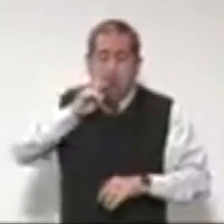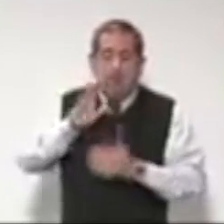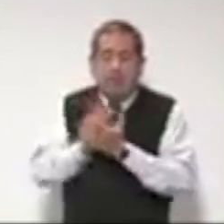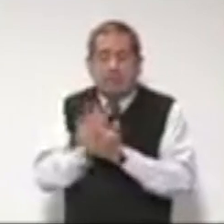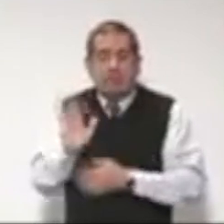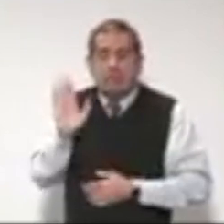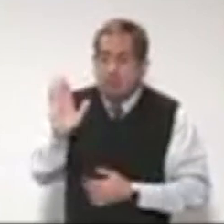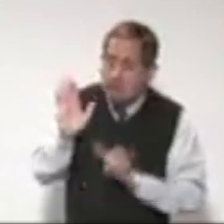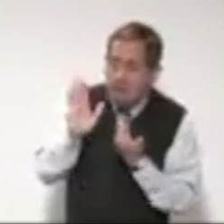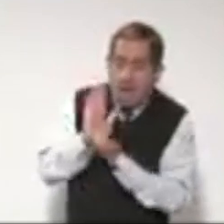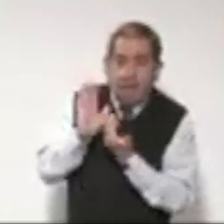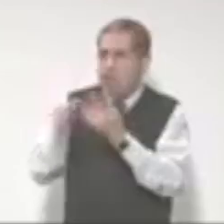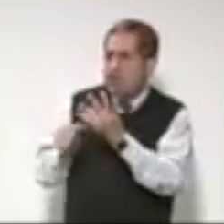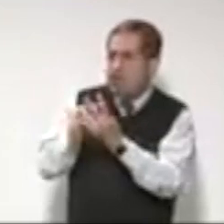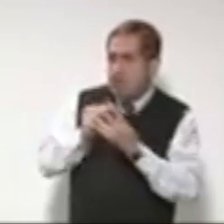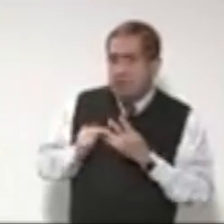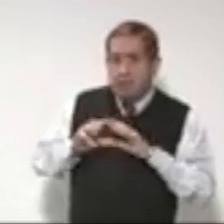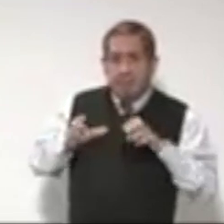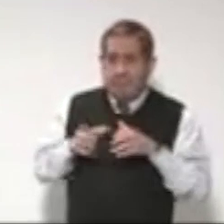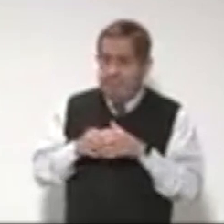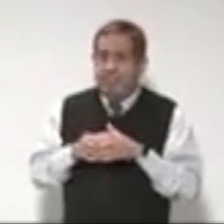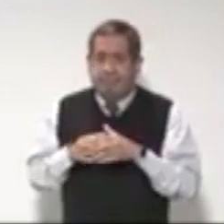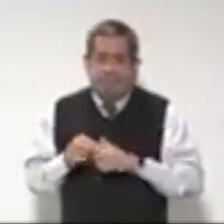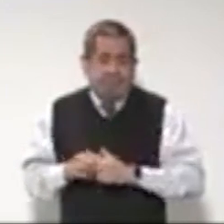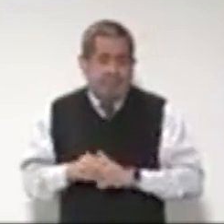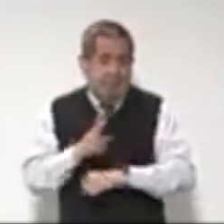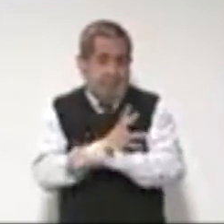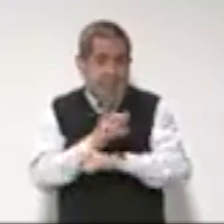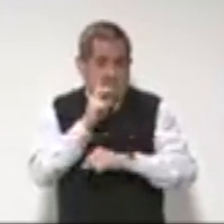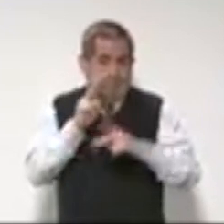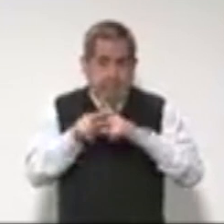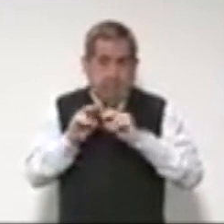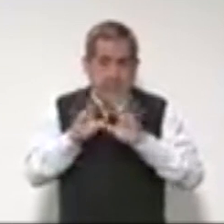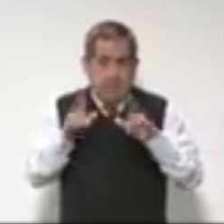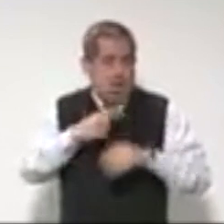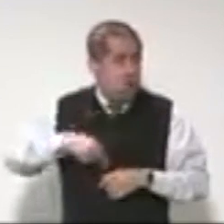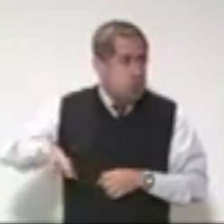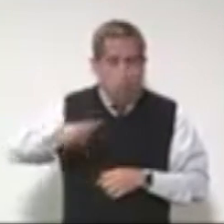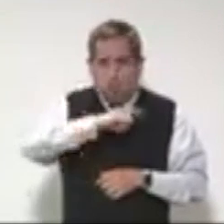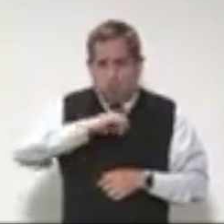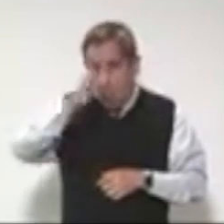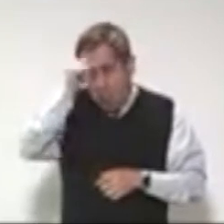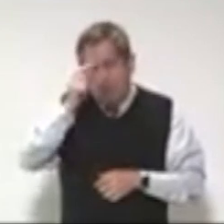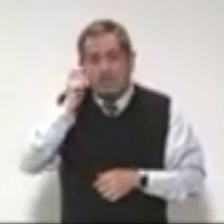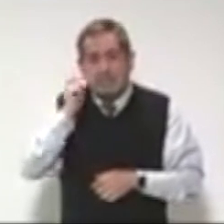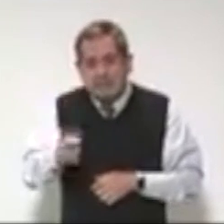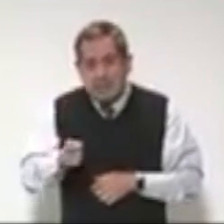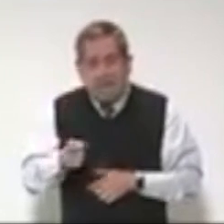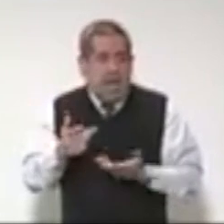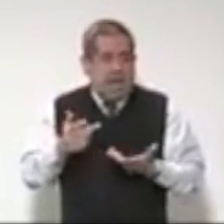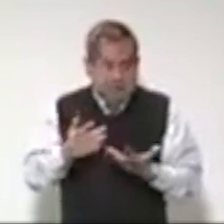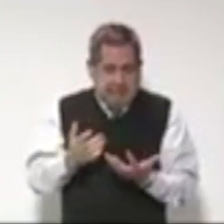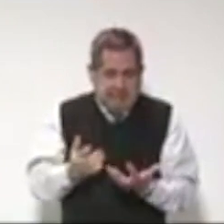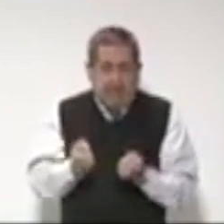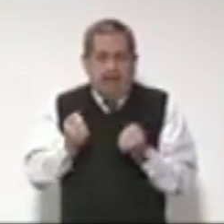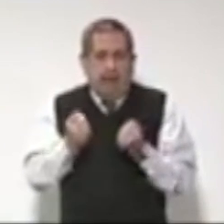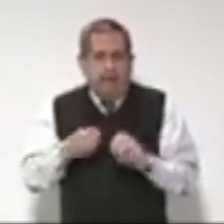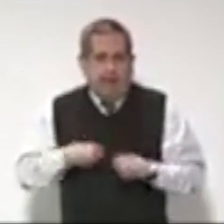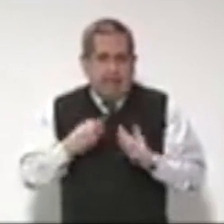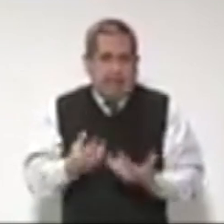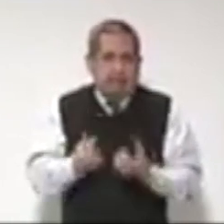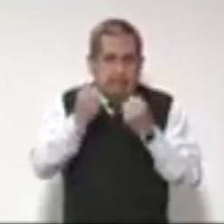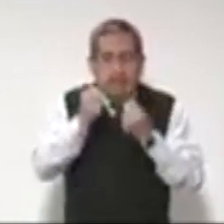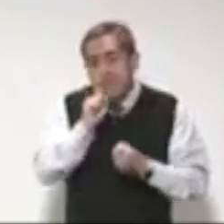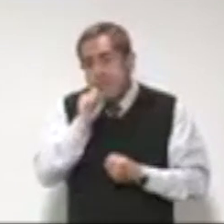a las autoridades la transparencia coincidimos todos y todas además de salvar vidas también se